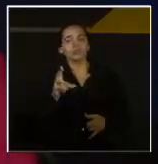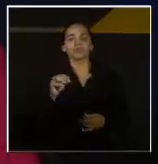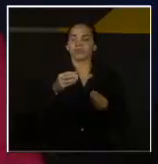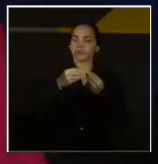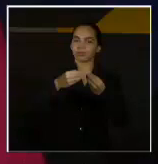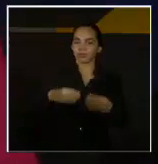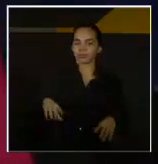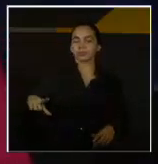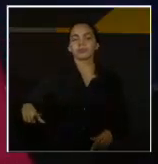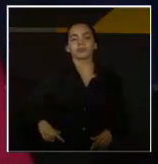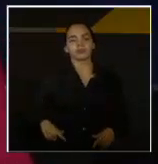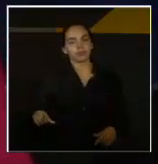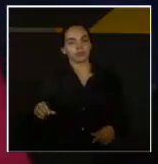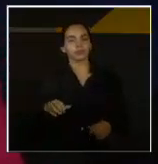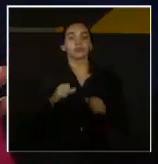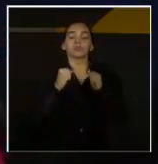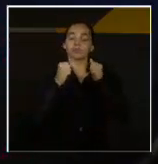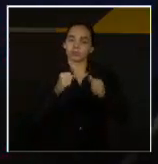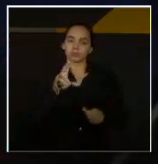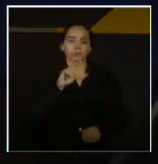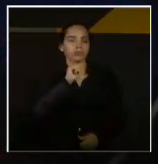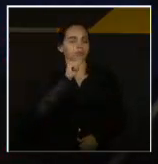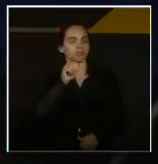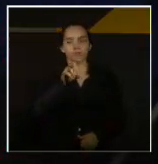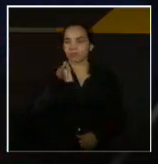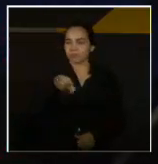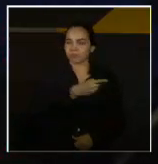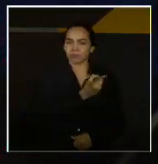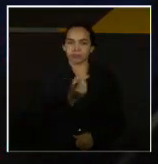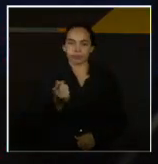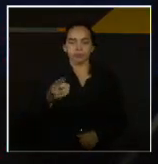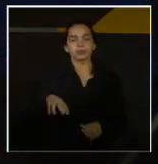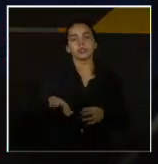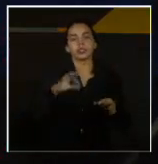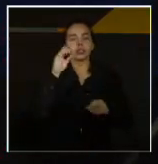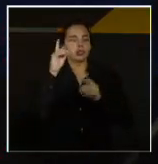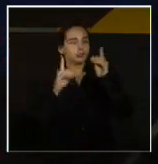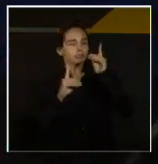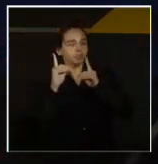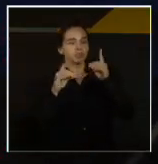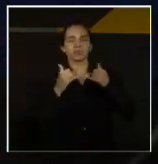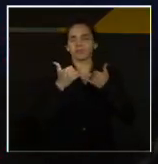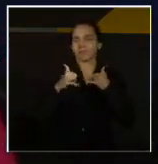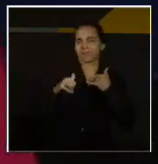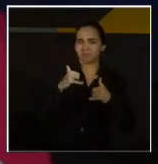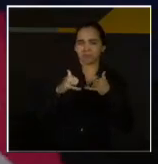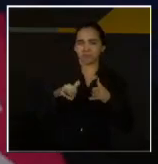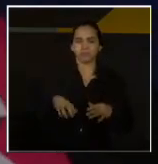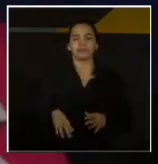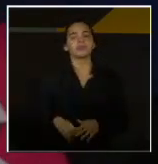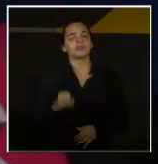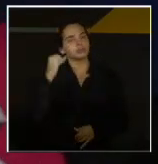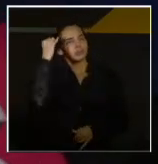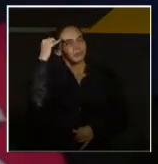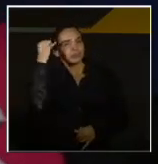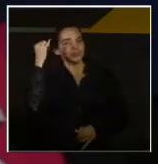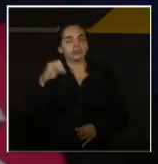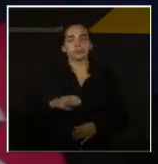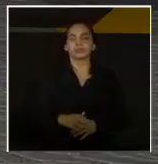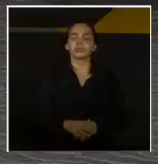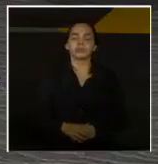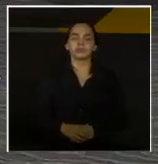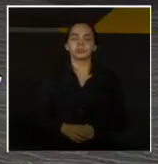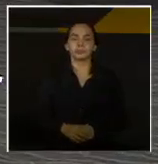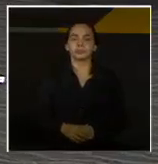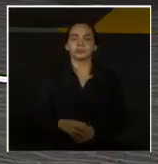en mi gobierno la seguridad de ninguno de ustedes sujeta al juego, sujeta a la improvisación, sujeta a la